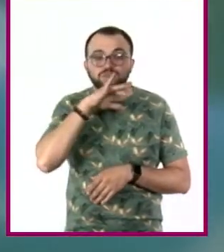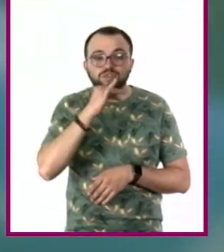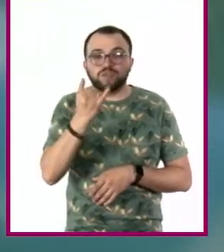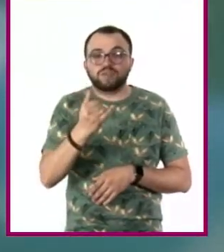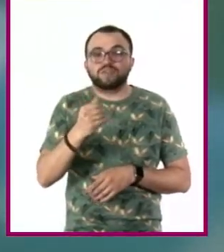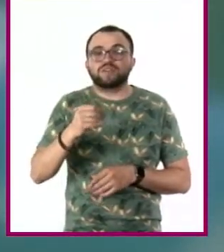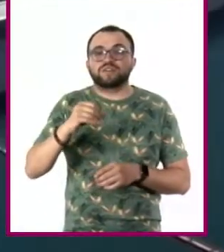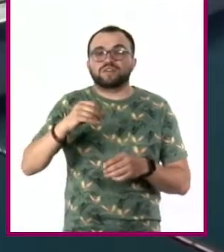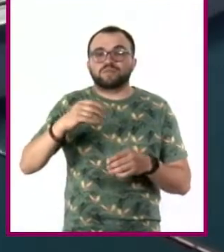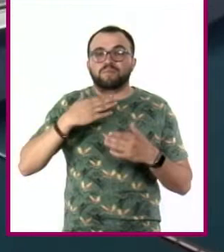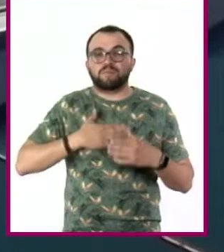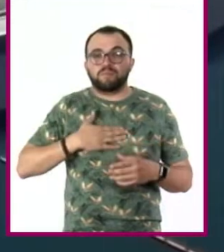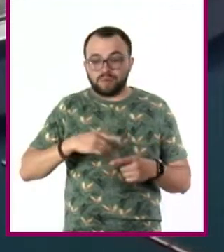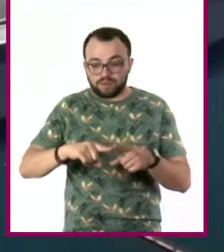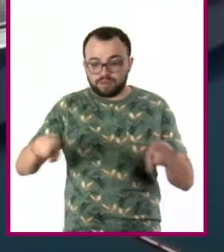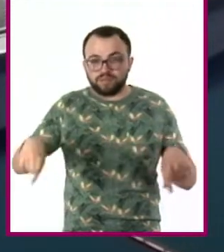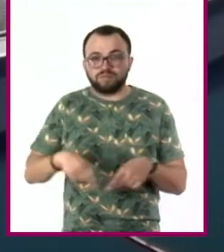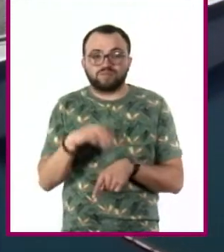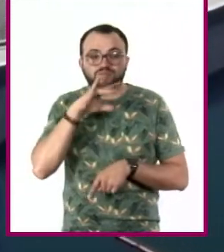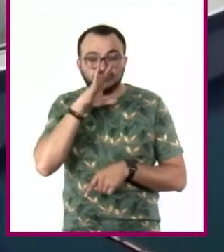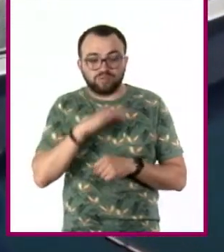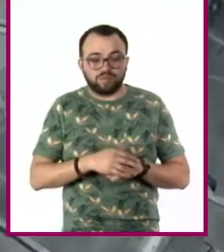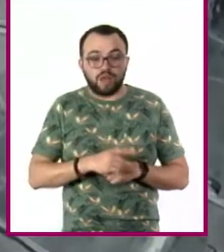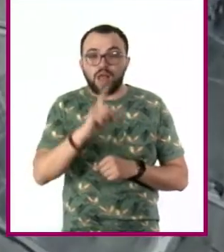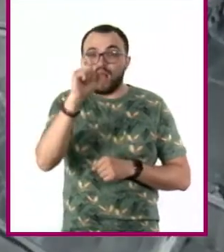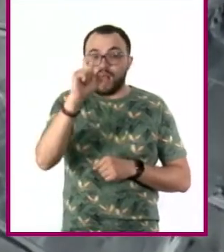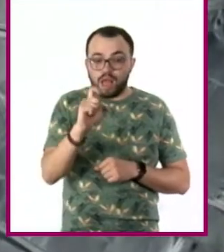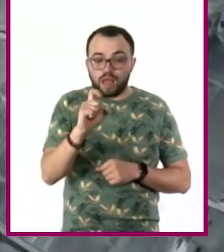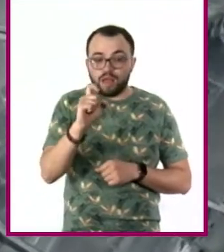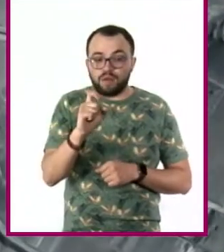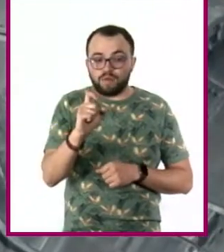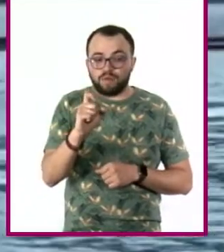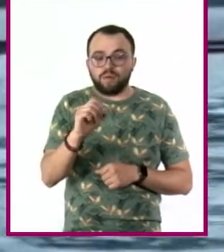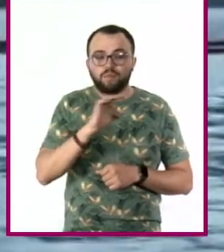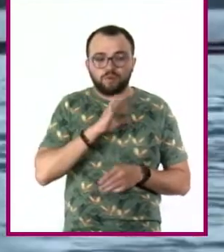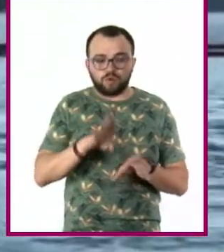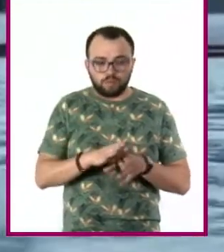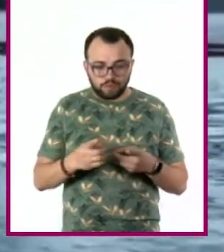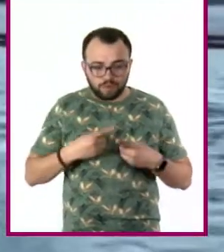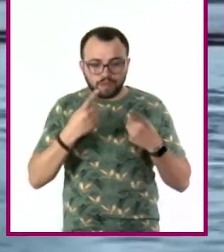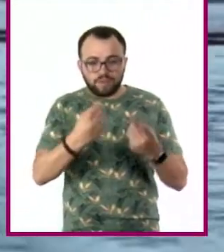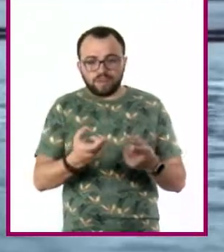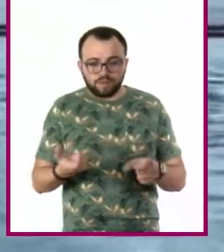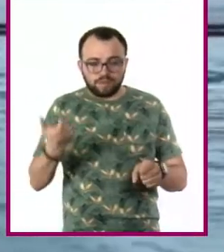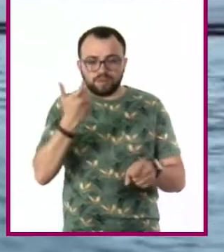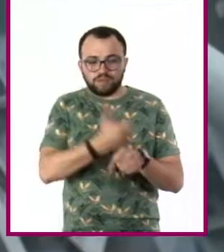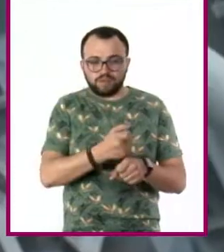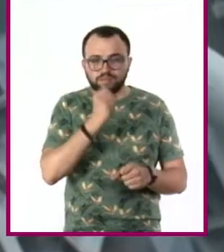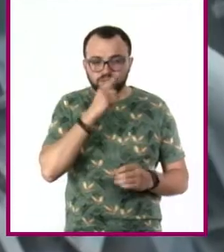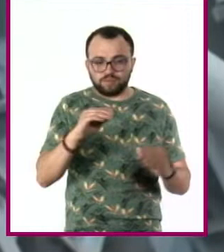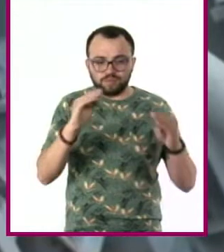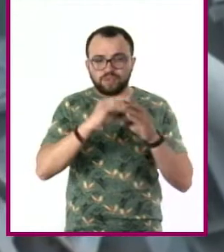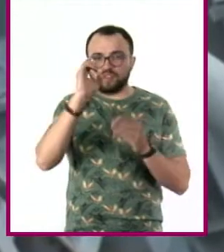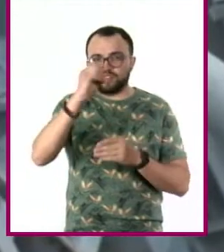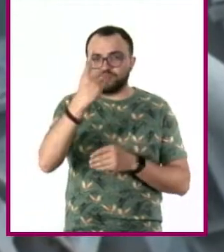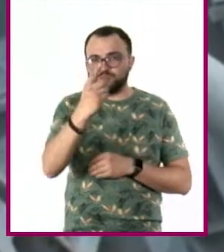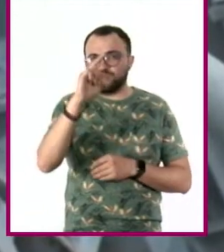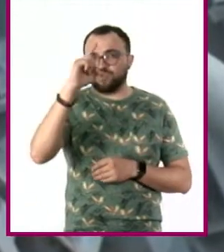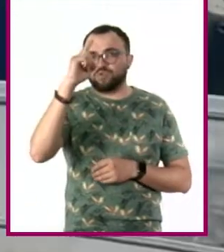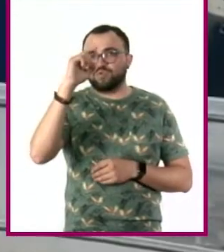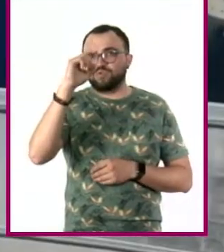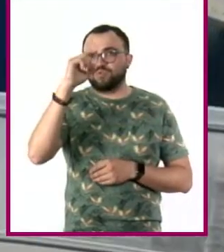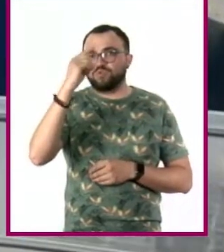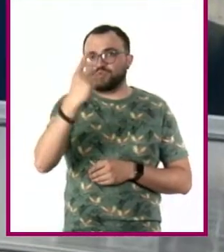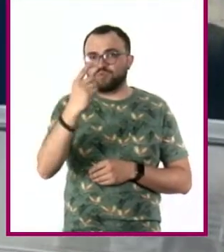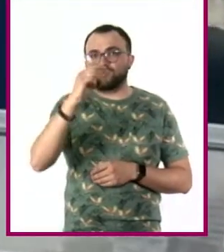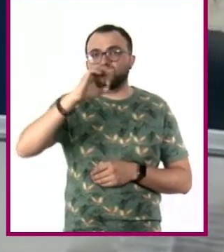problema del agua potable a nivel mundial se podría resolver con tan solo destinar recursos equivalentes al 0.1% del